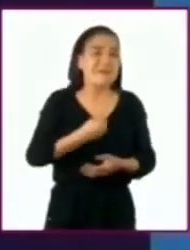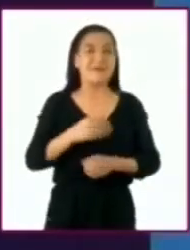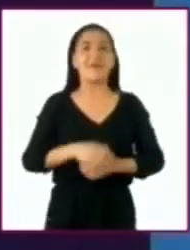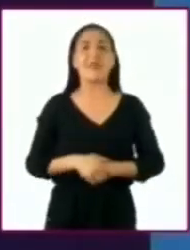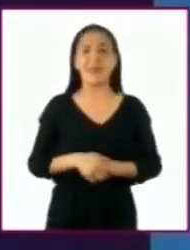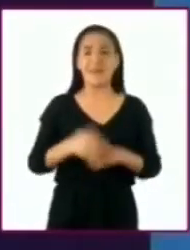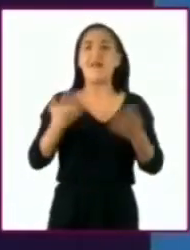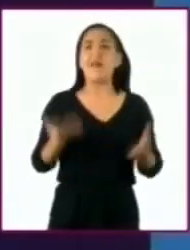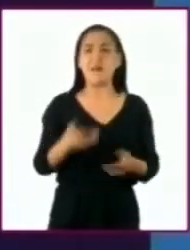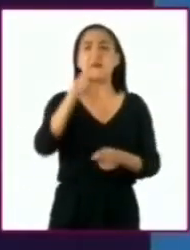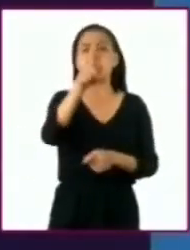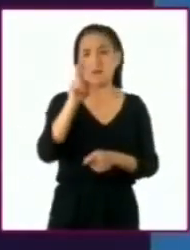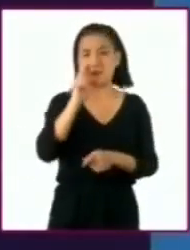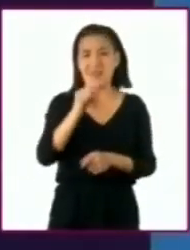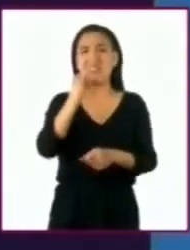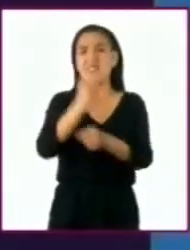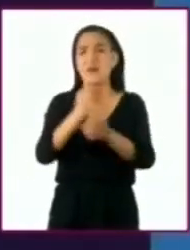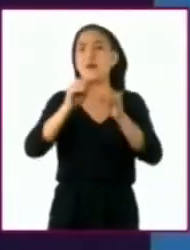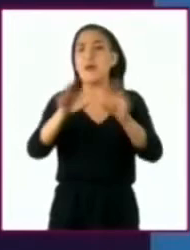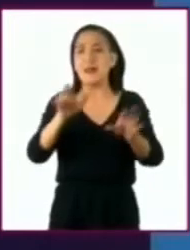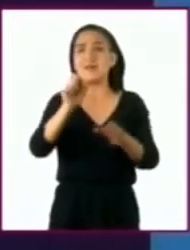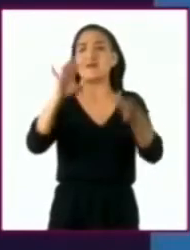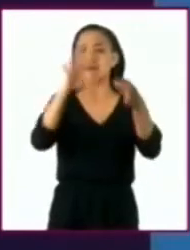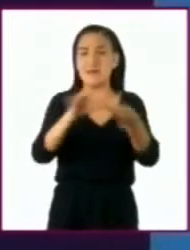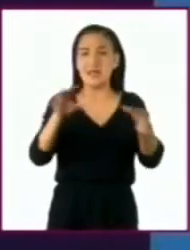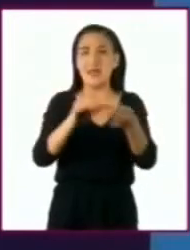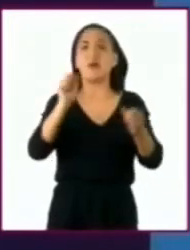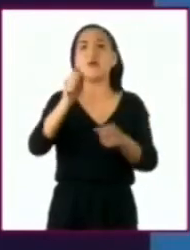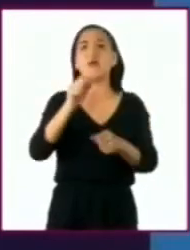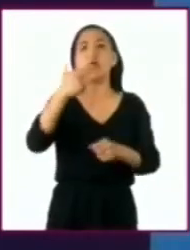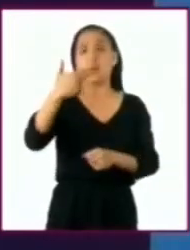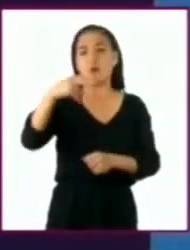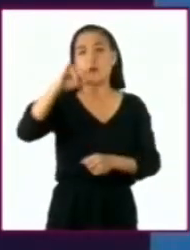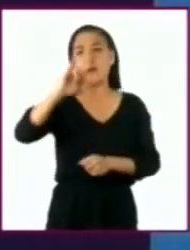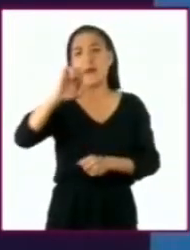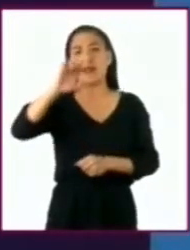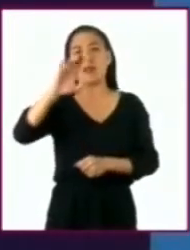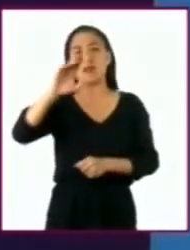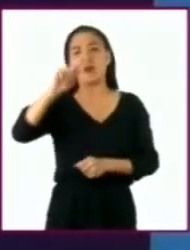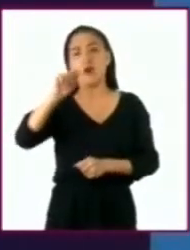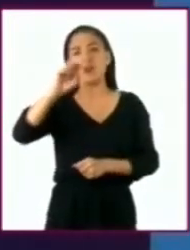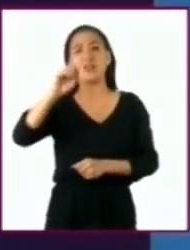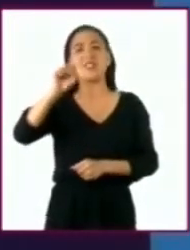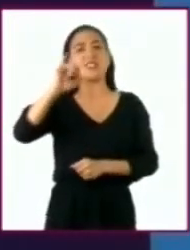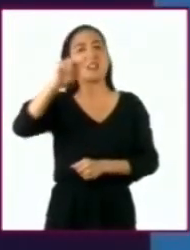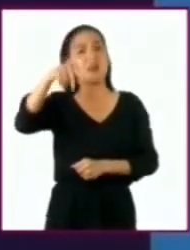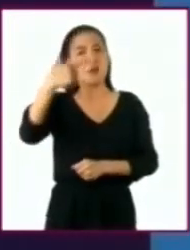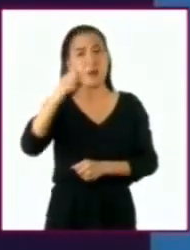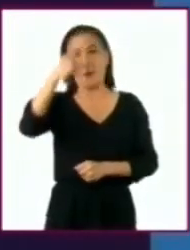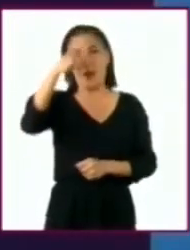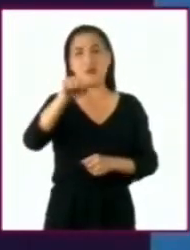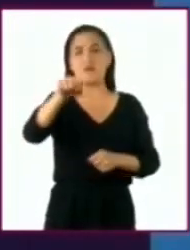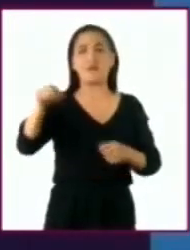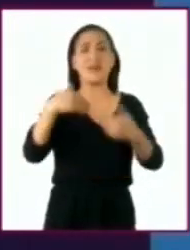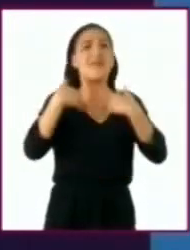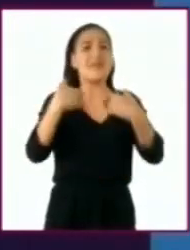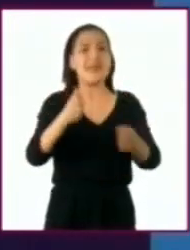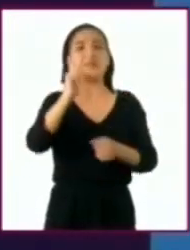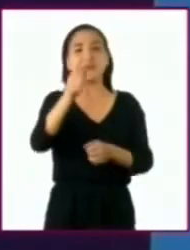información les brindó la descripción del Códice Huejotzingo para comprender la función de la encomienda y el